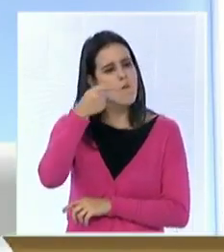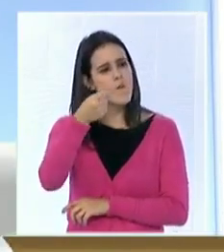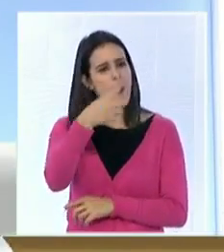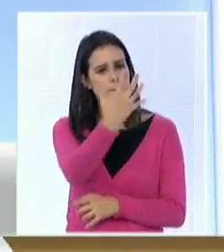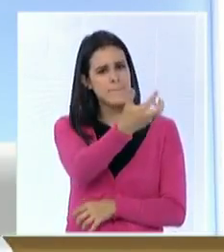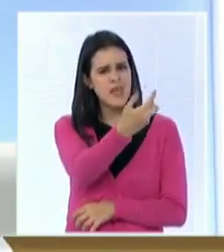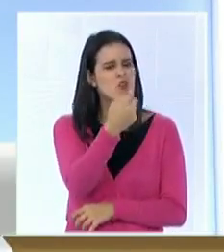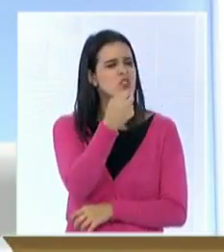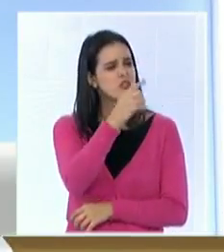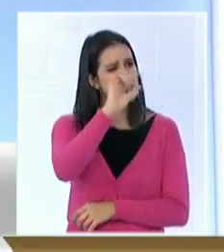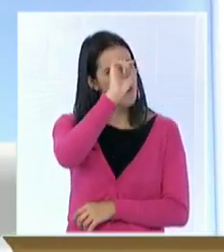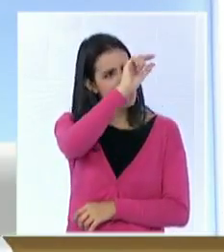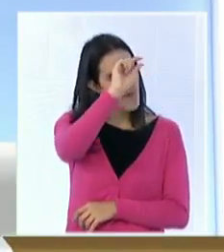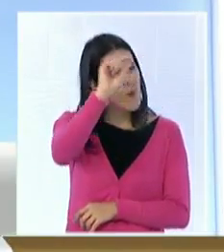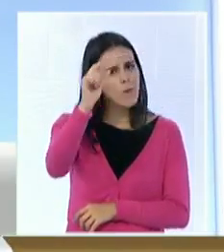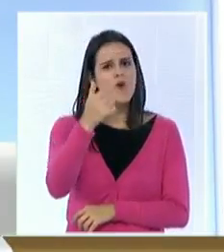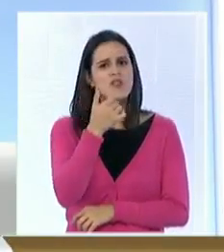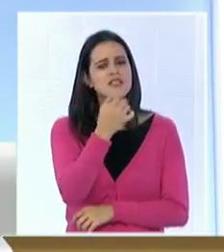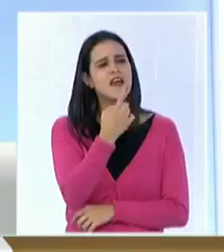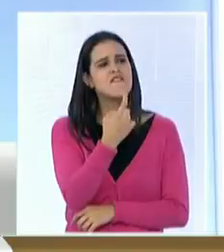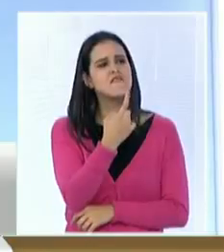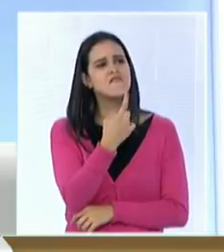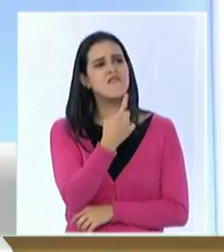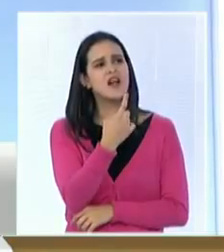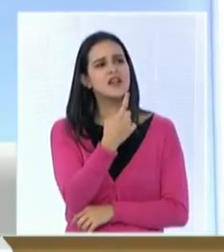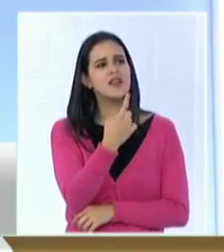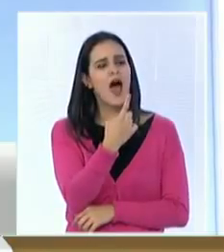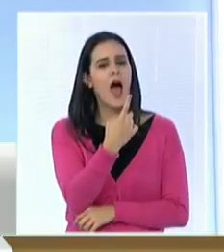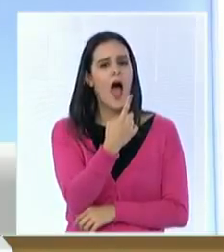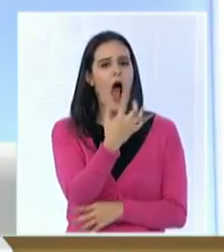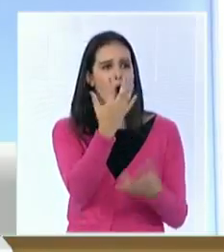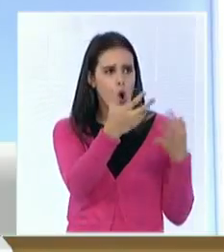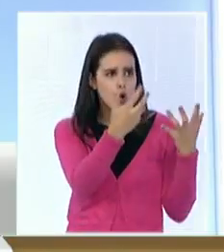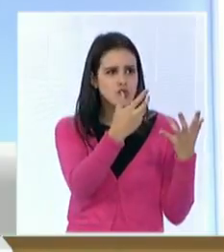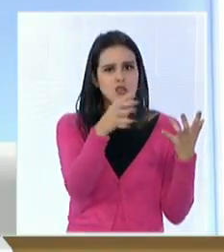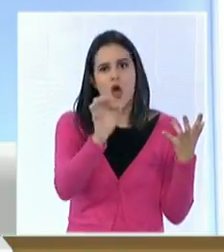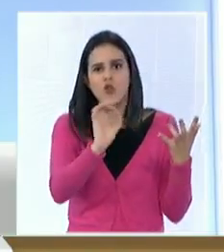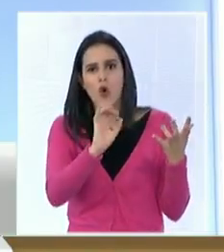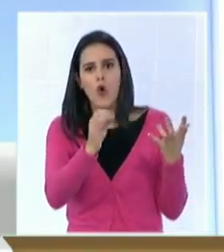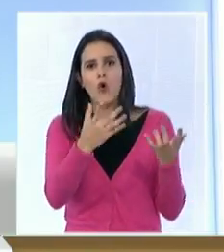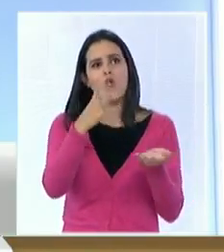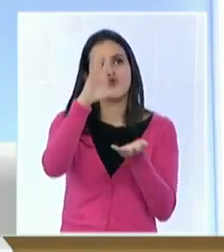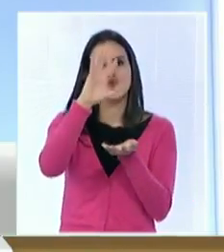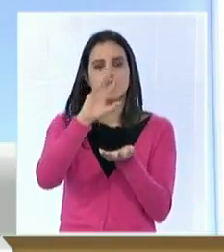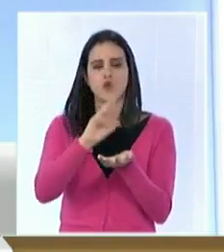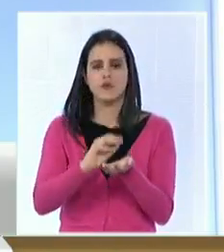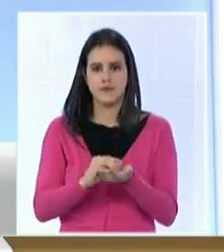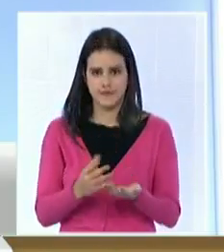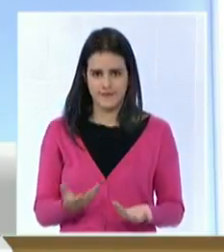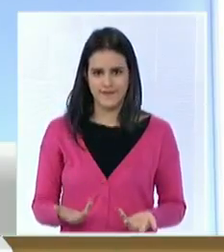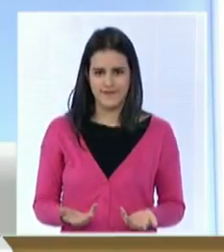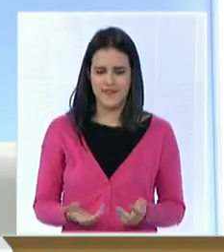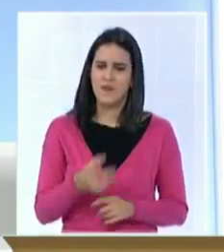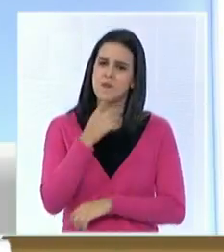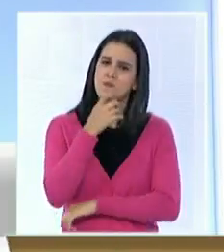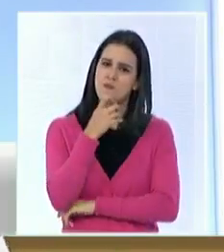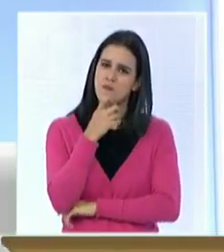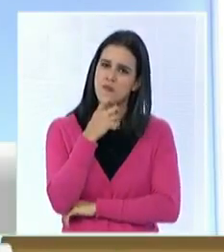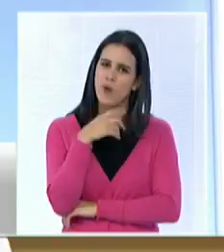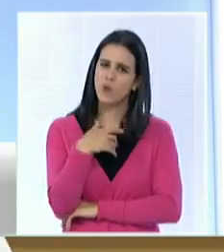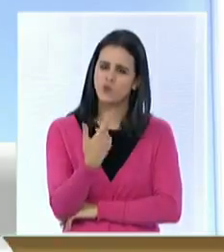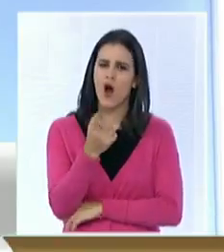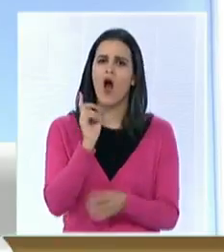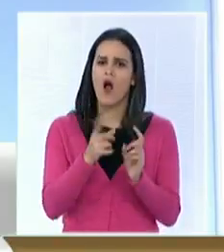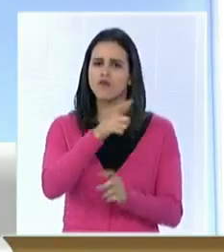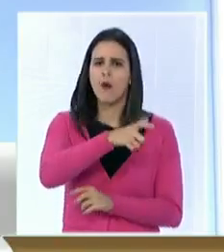también algunos microondas ya gradúan automáticamente según el peso que metes en la bandeja del descongelado. También pregunto con el descongelado. Hay